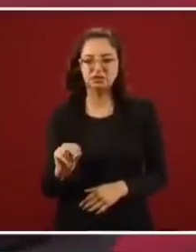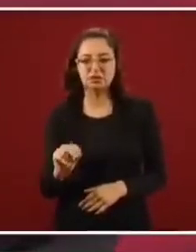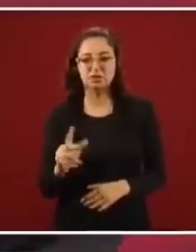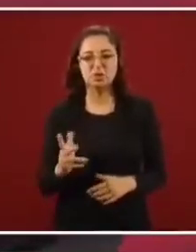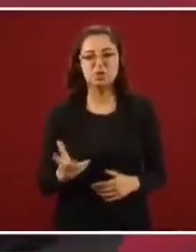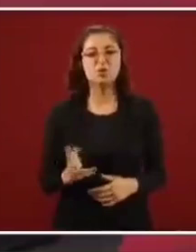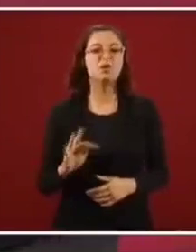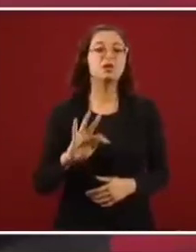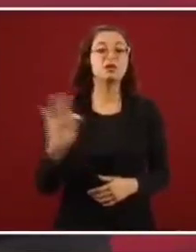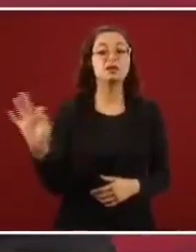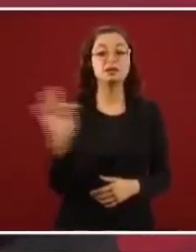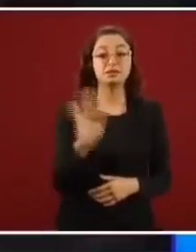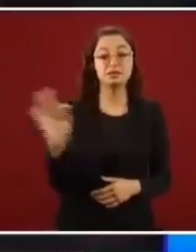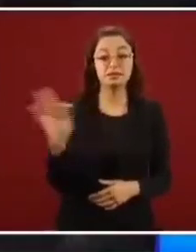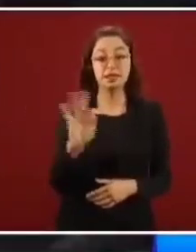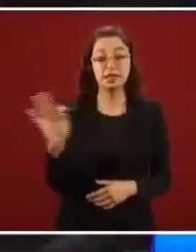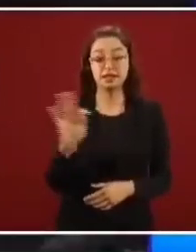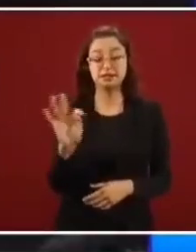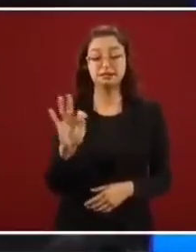Posiblemente porque supieron que ya